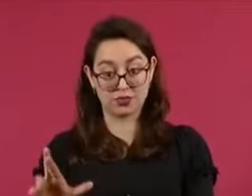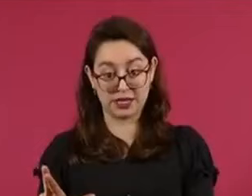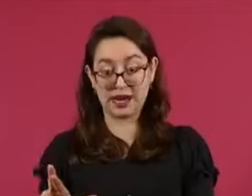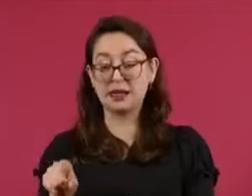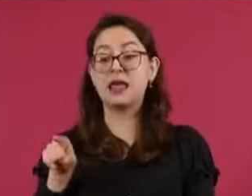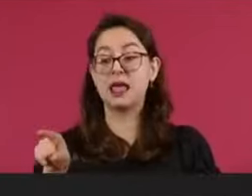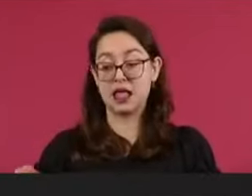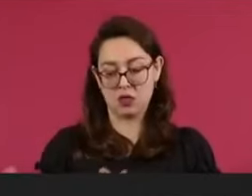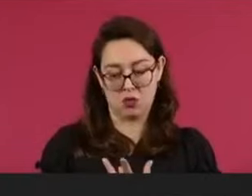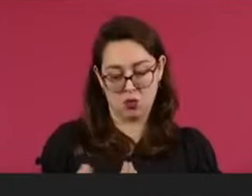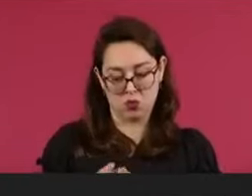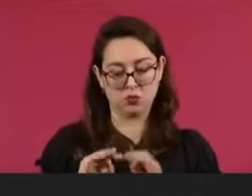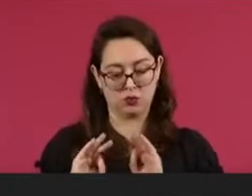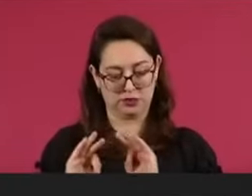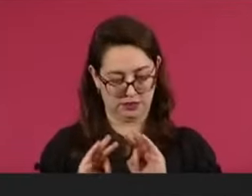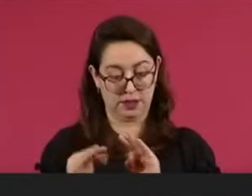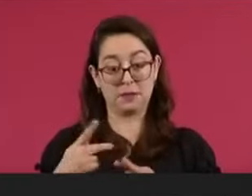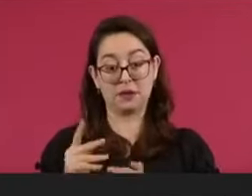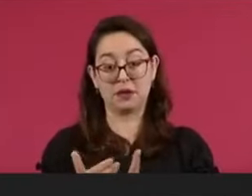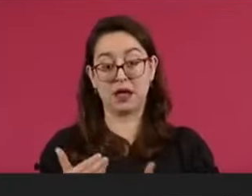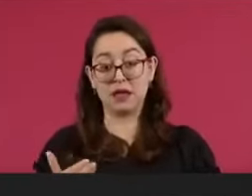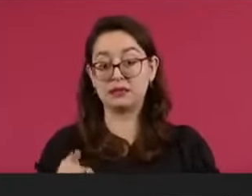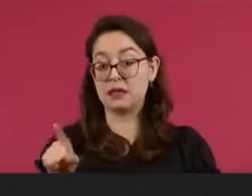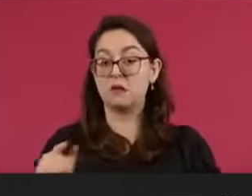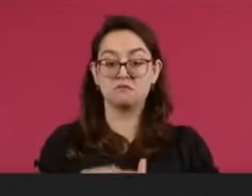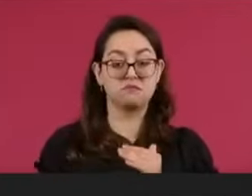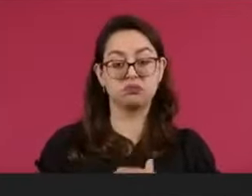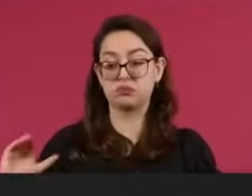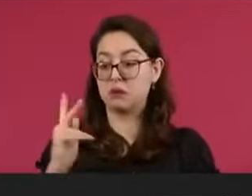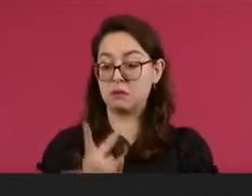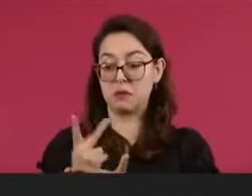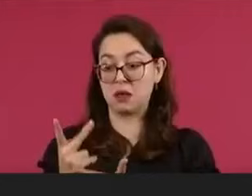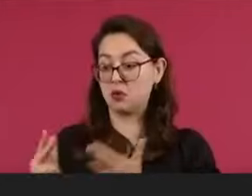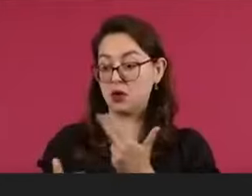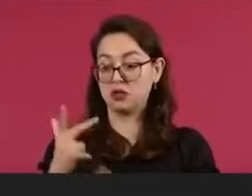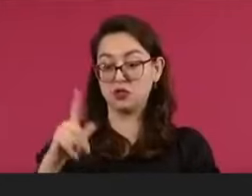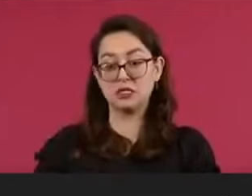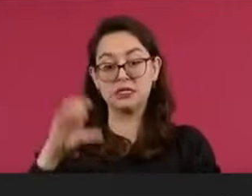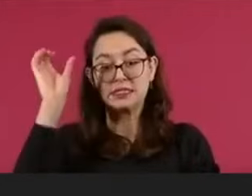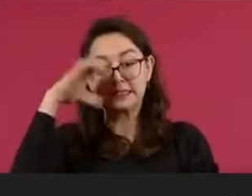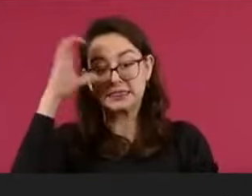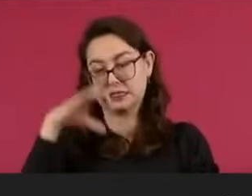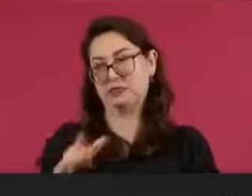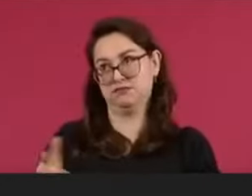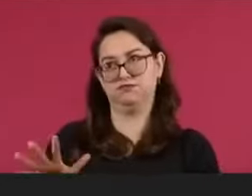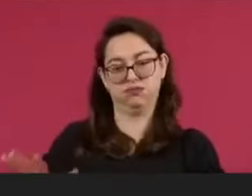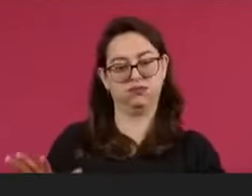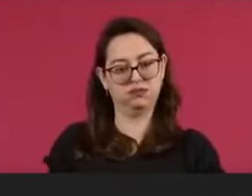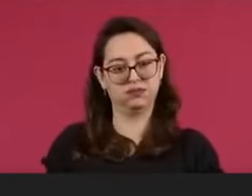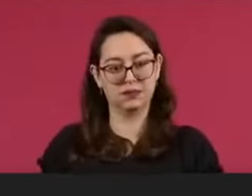premio Nacional de Ciencias. Pues sí, pero no, o sea, se ha reunido. Vamos a comparar a un premio Nacional de